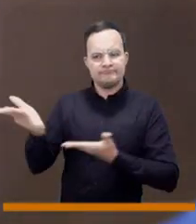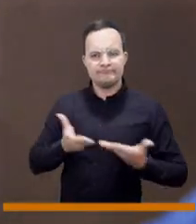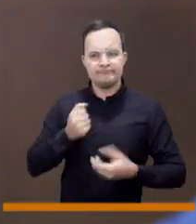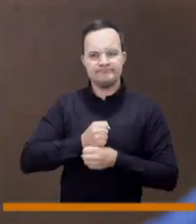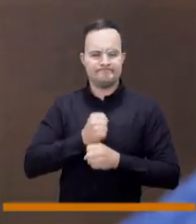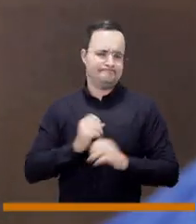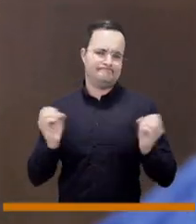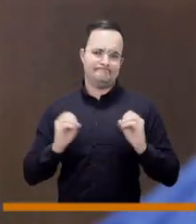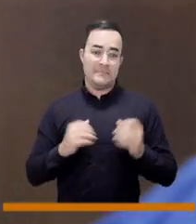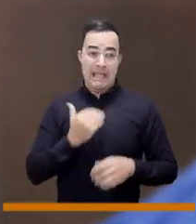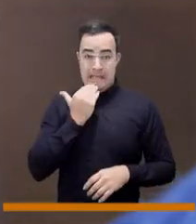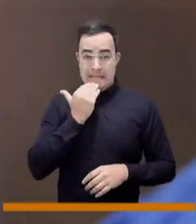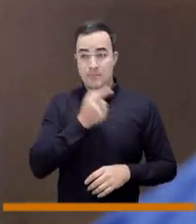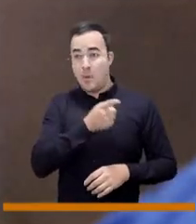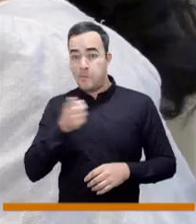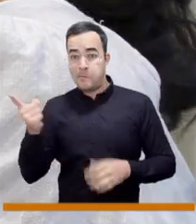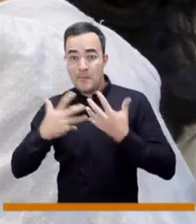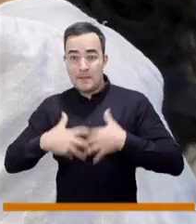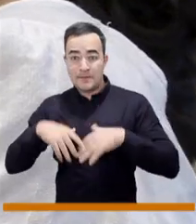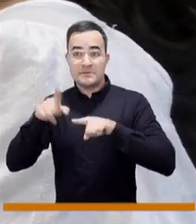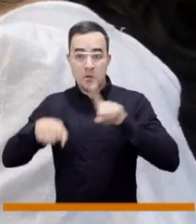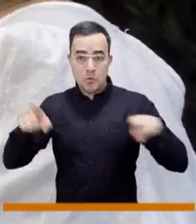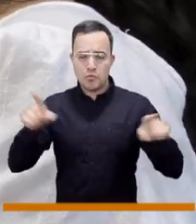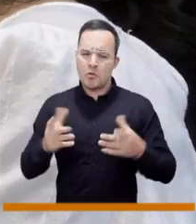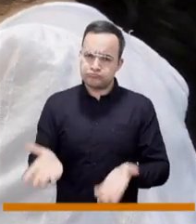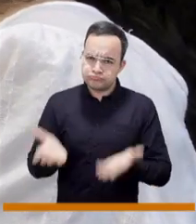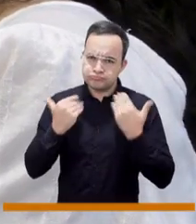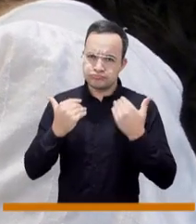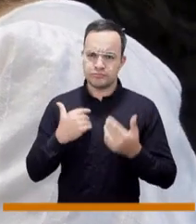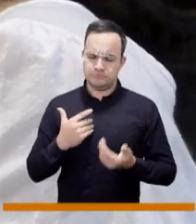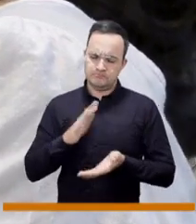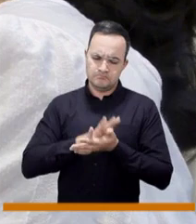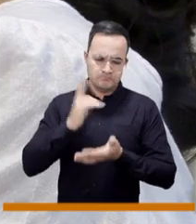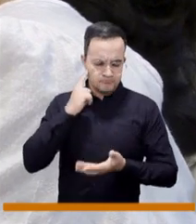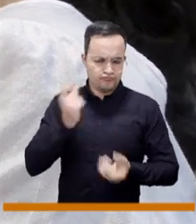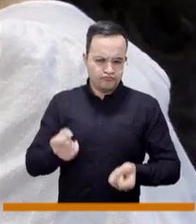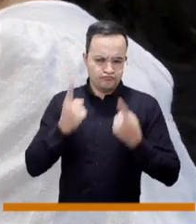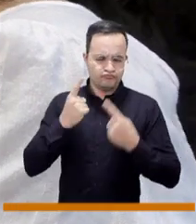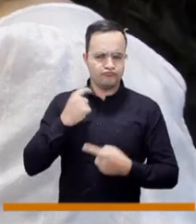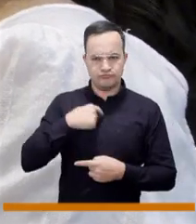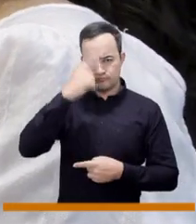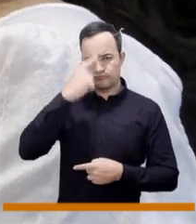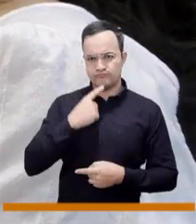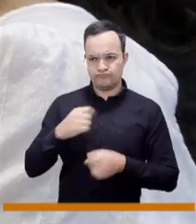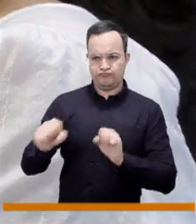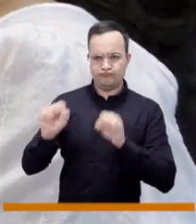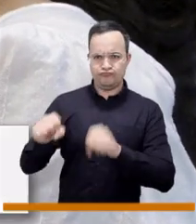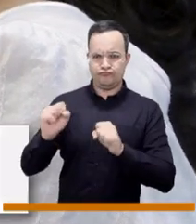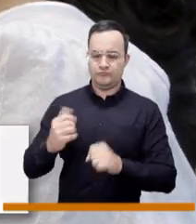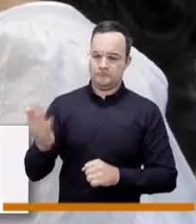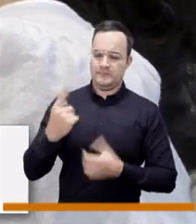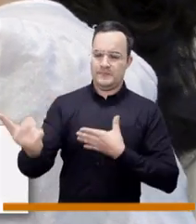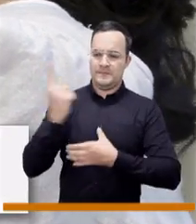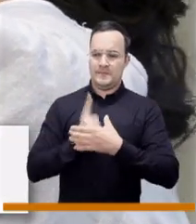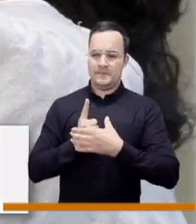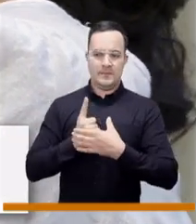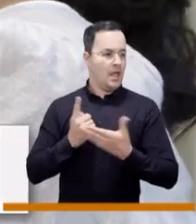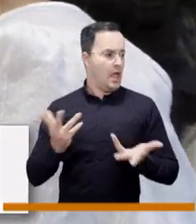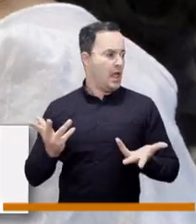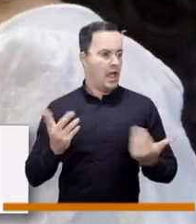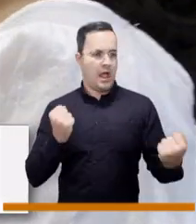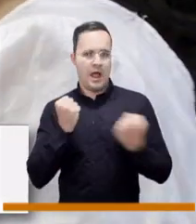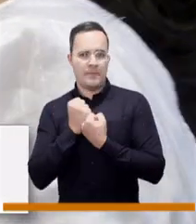Aunque algunas empresas tuvieran la disposición de hacerlo y la la confianza de hacerlo entonces no encuentran ese apoyo